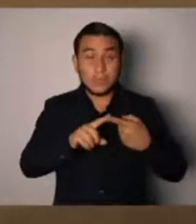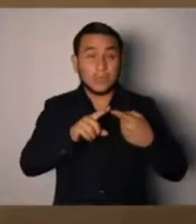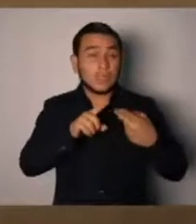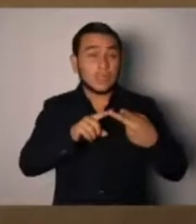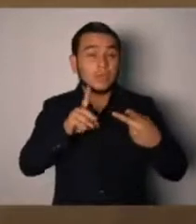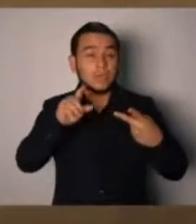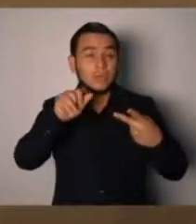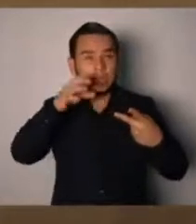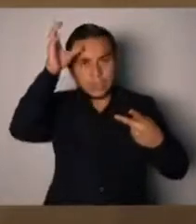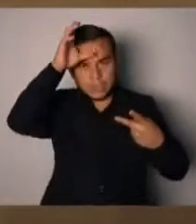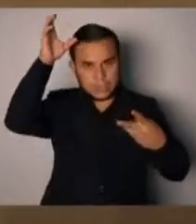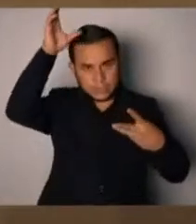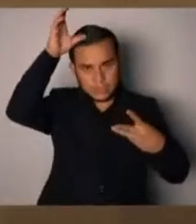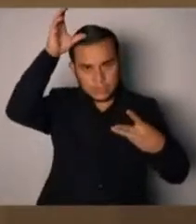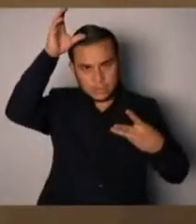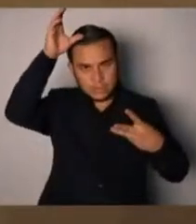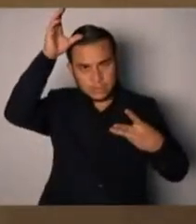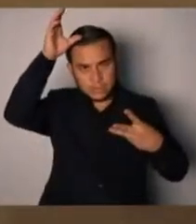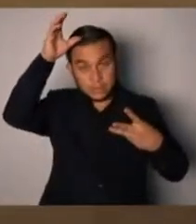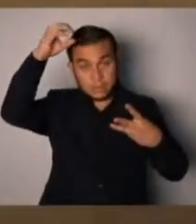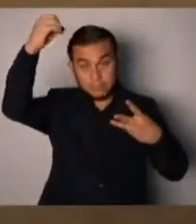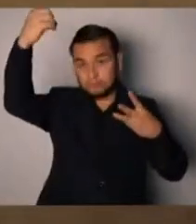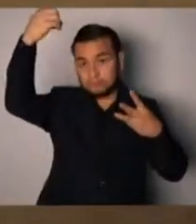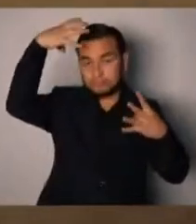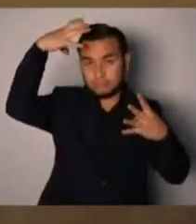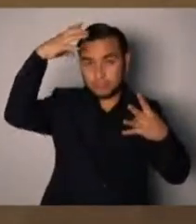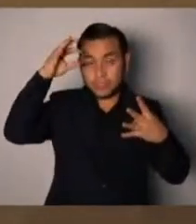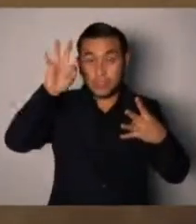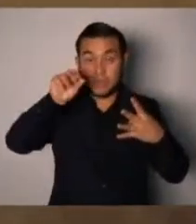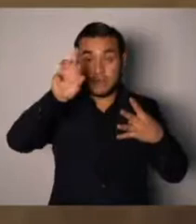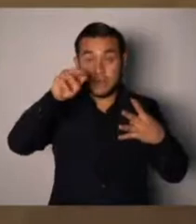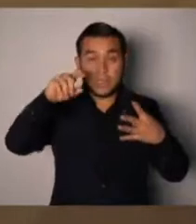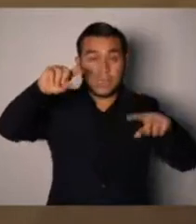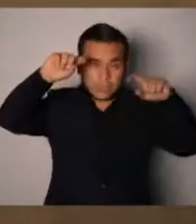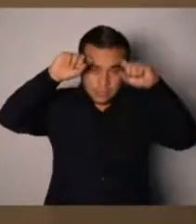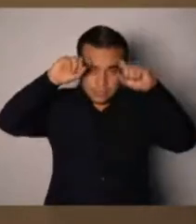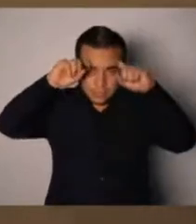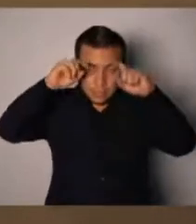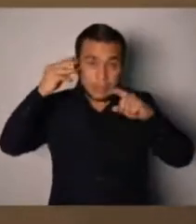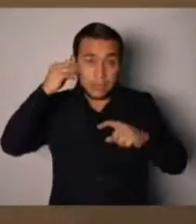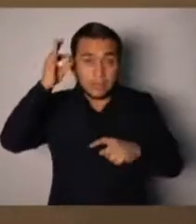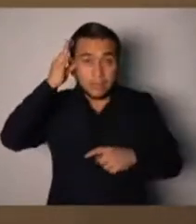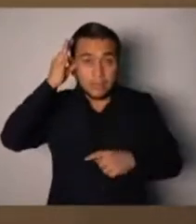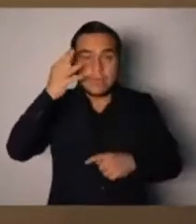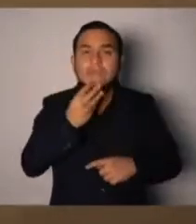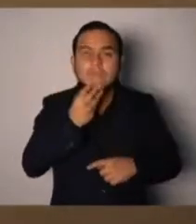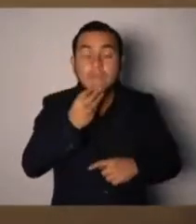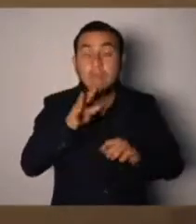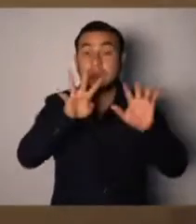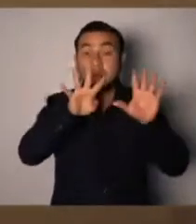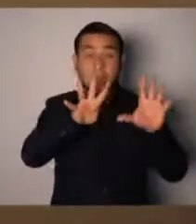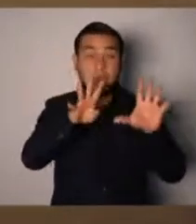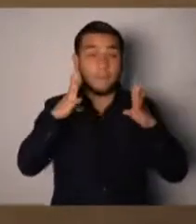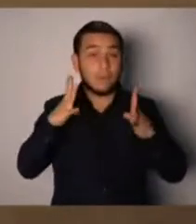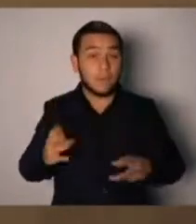cristiana calderón sol flores saca funes 2009 gobiernos